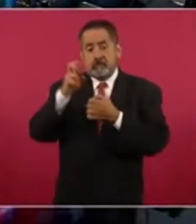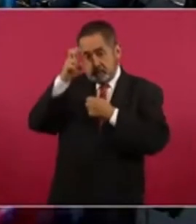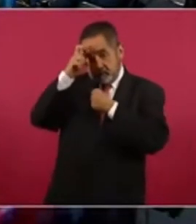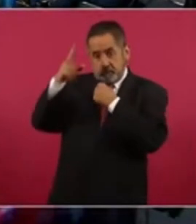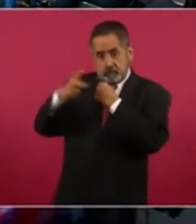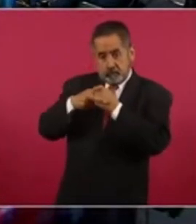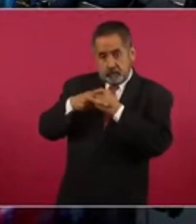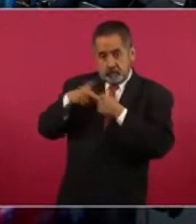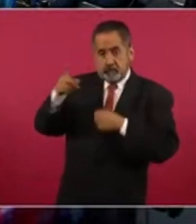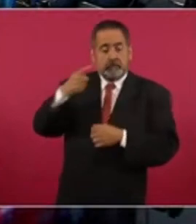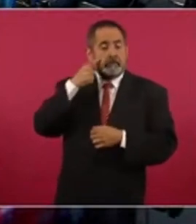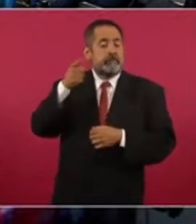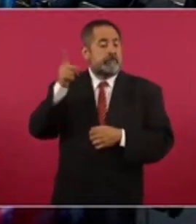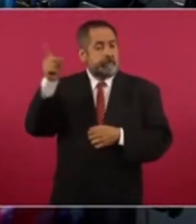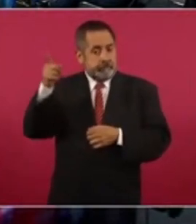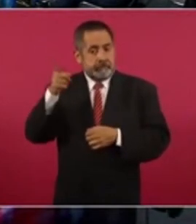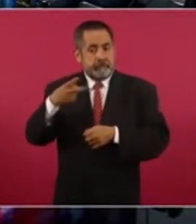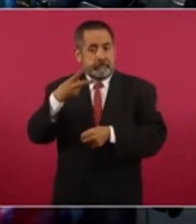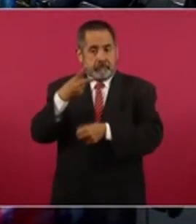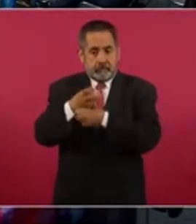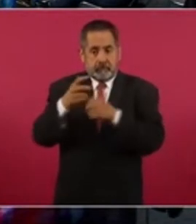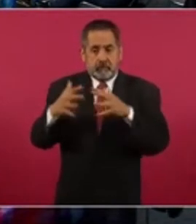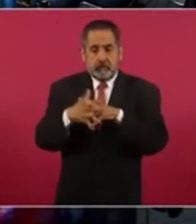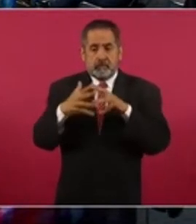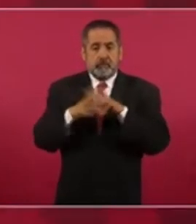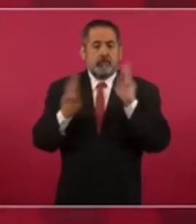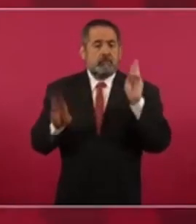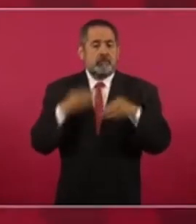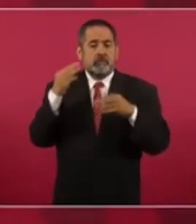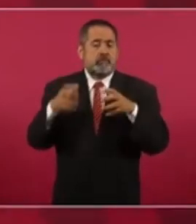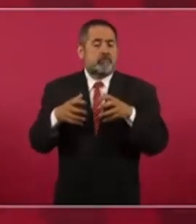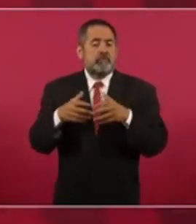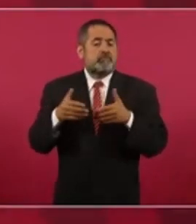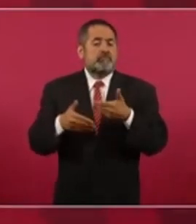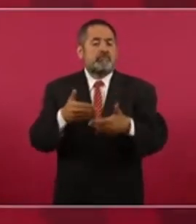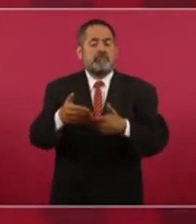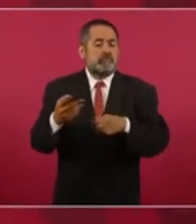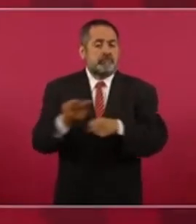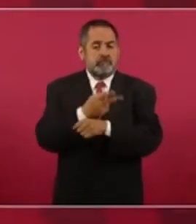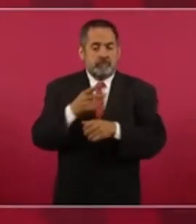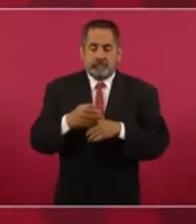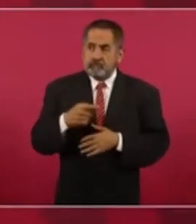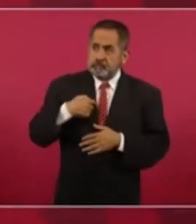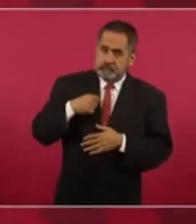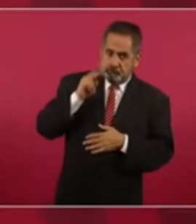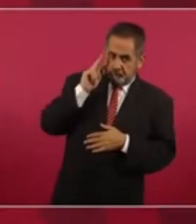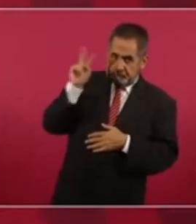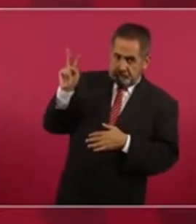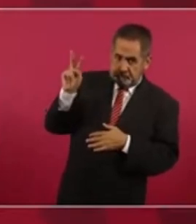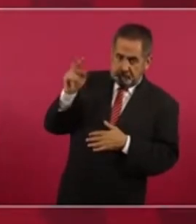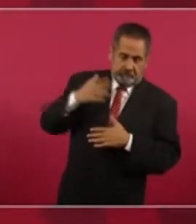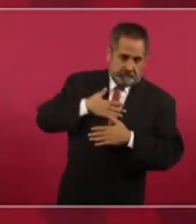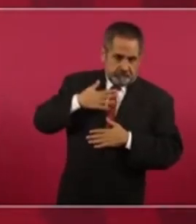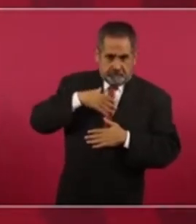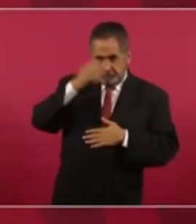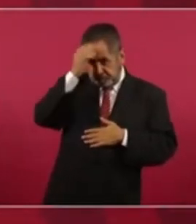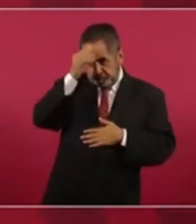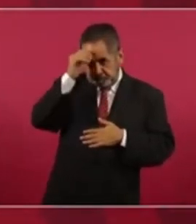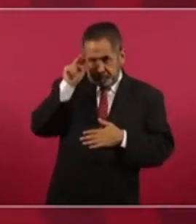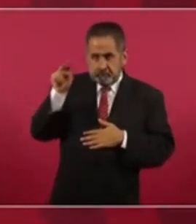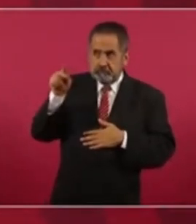después de la Segunda Guerra Mundial, el avance desde mi punto de vista